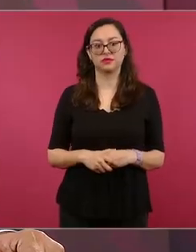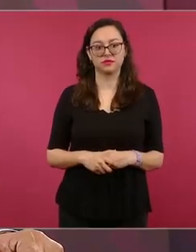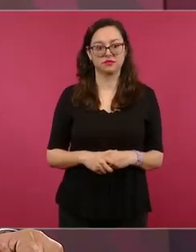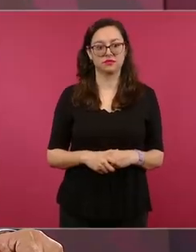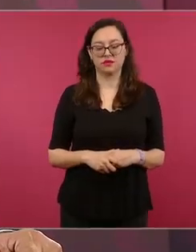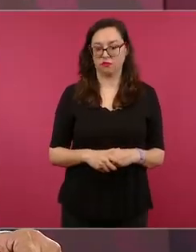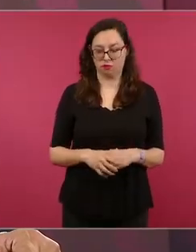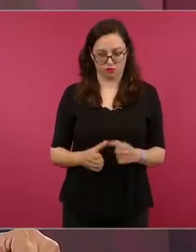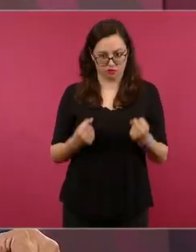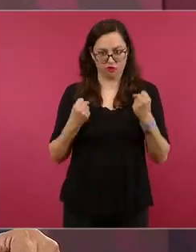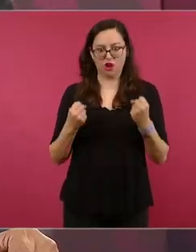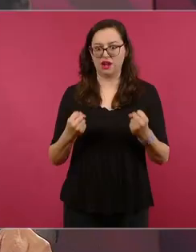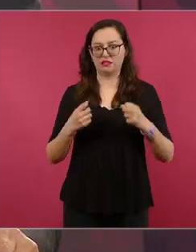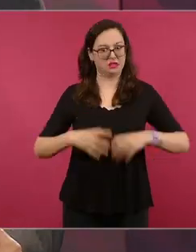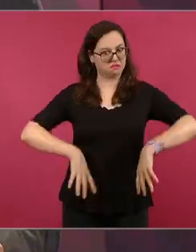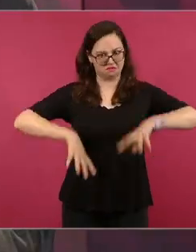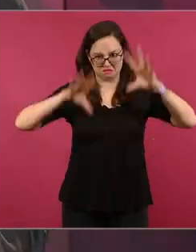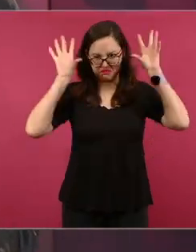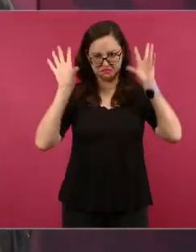pero